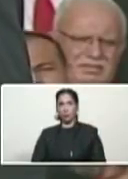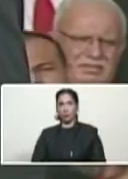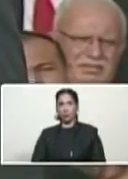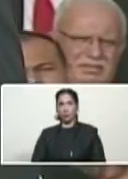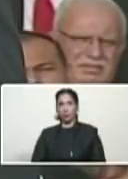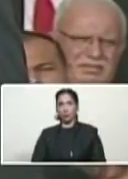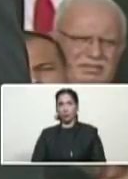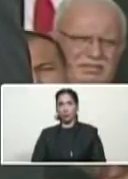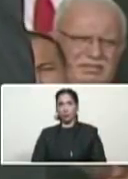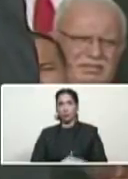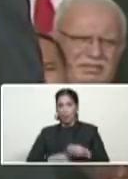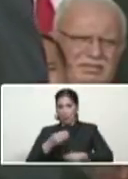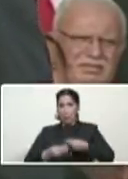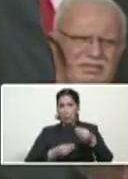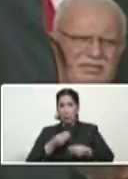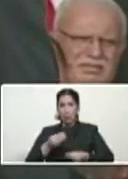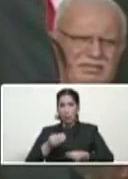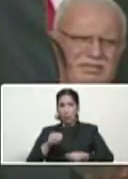llevando a cabo este juramento.